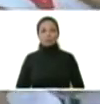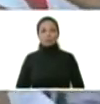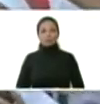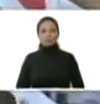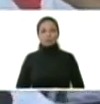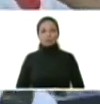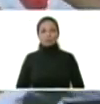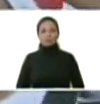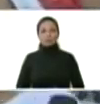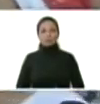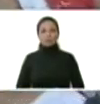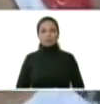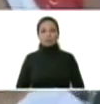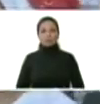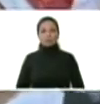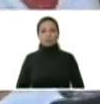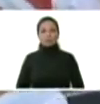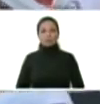abrían.